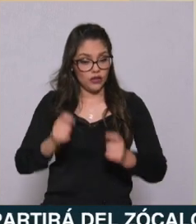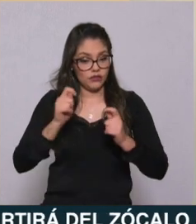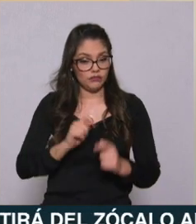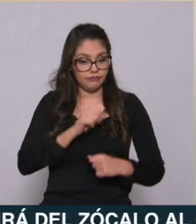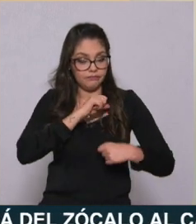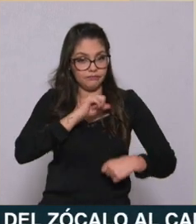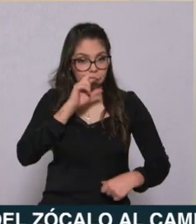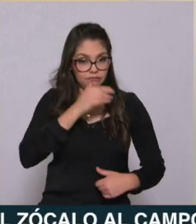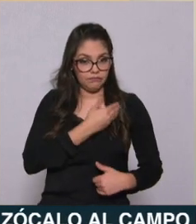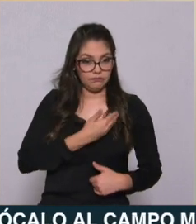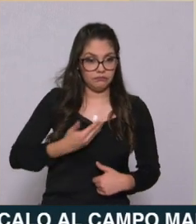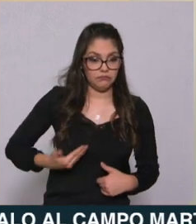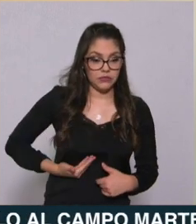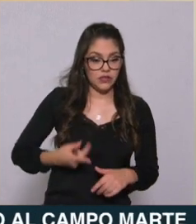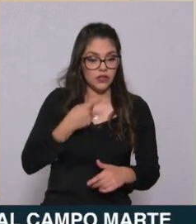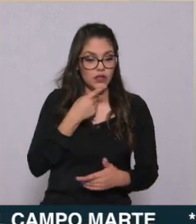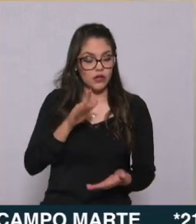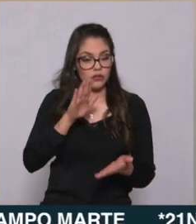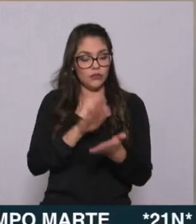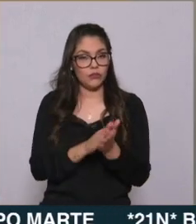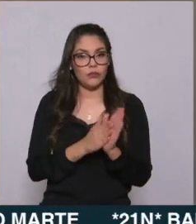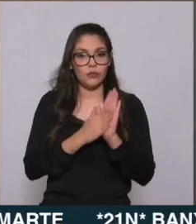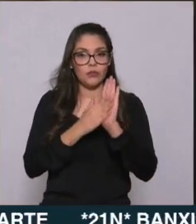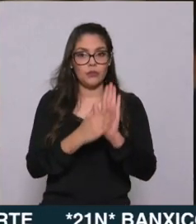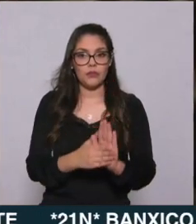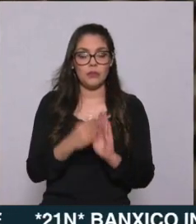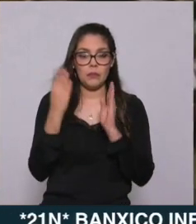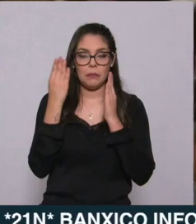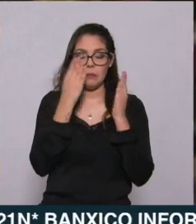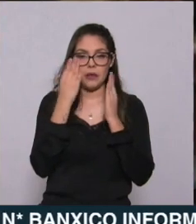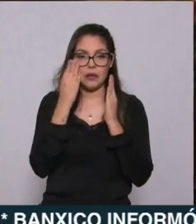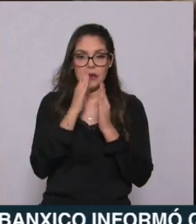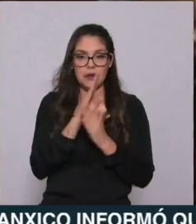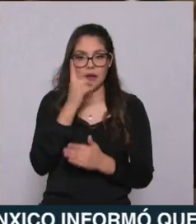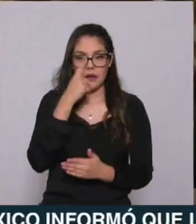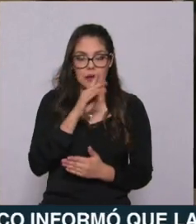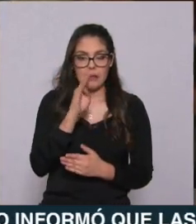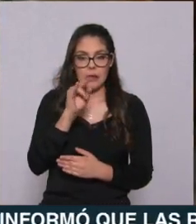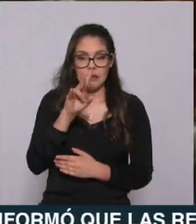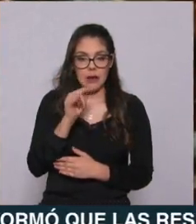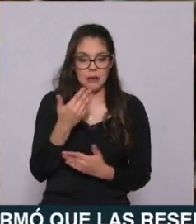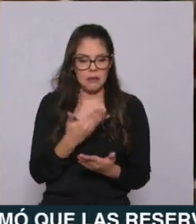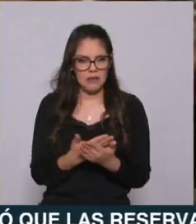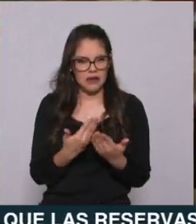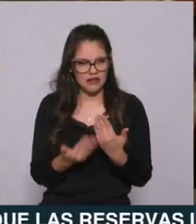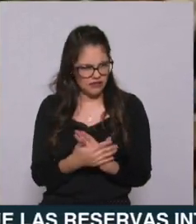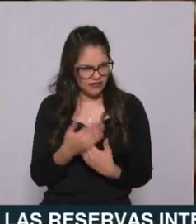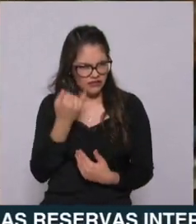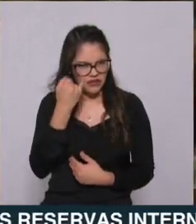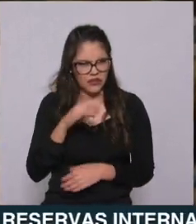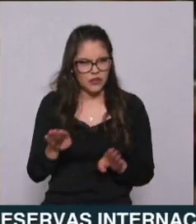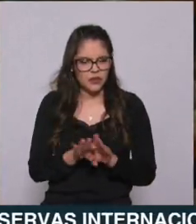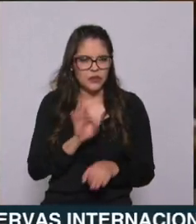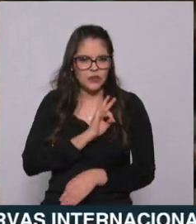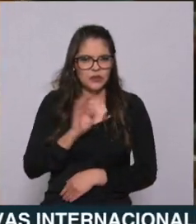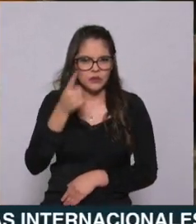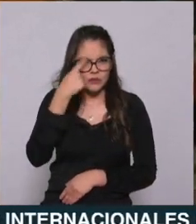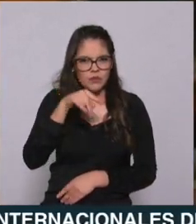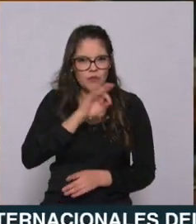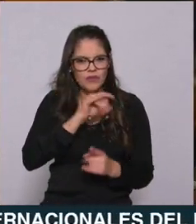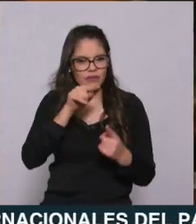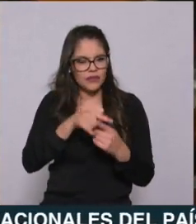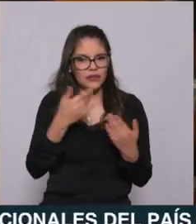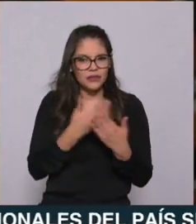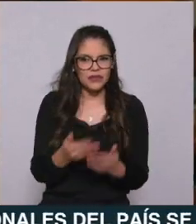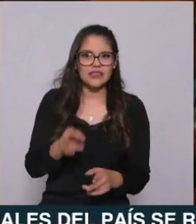con una Biblia en la mano. Eso es preocupante, reitero, porque no estamos viendo puntos de coincidencia que permitan, a final de cuentas, superar esta